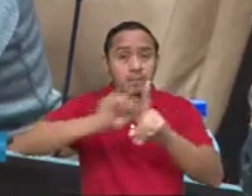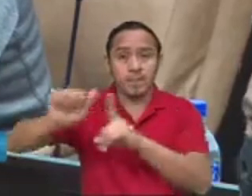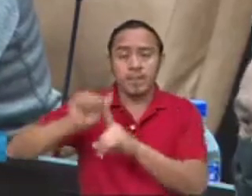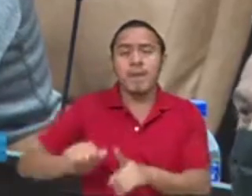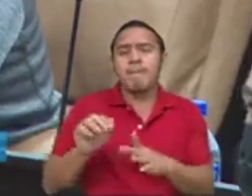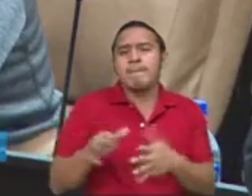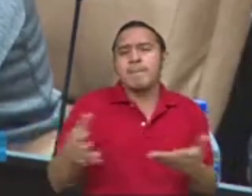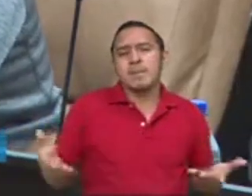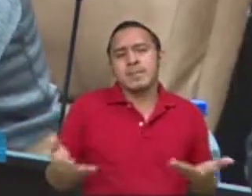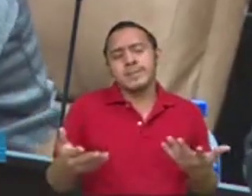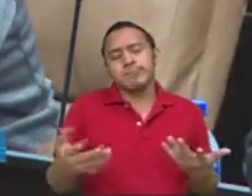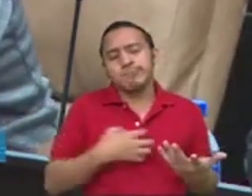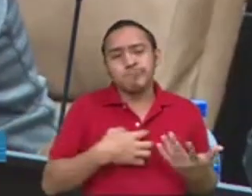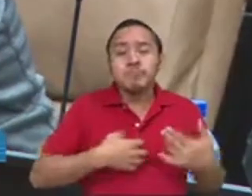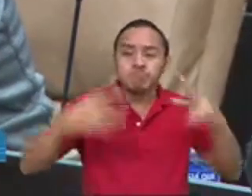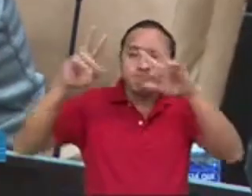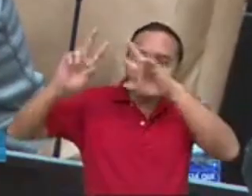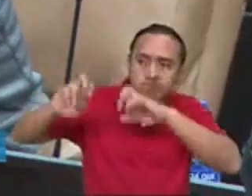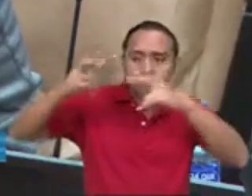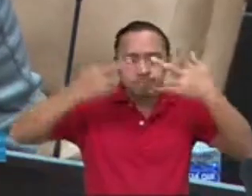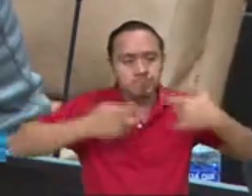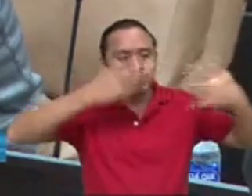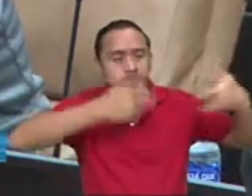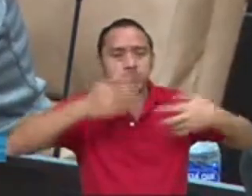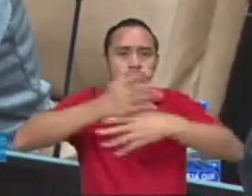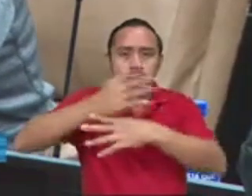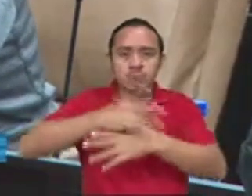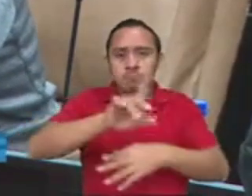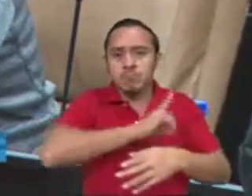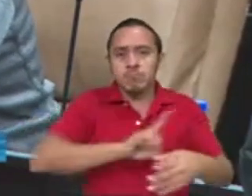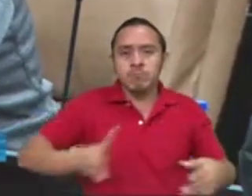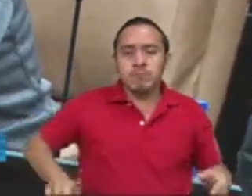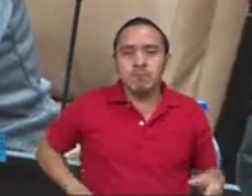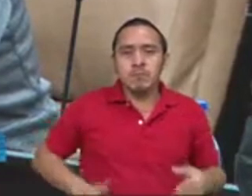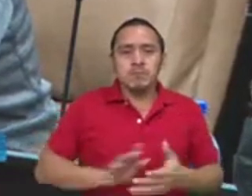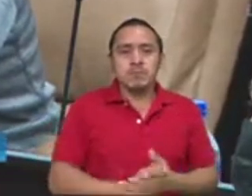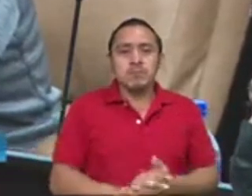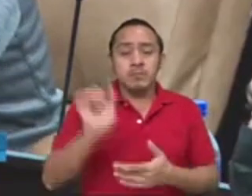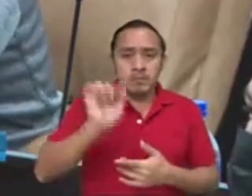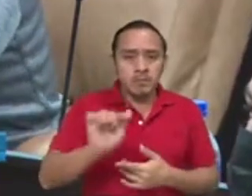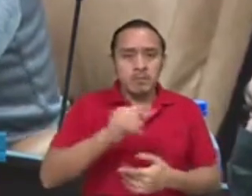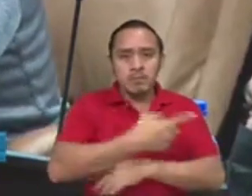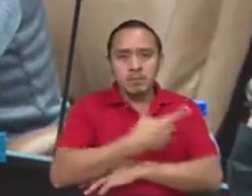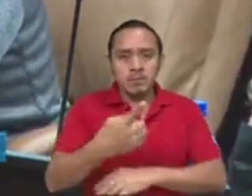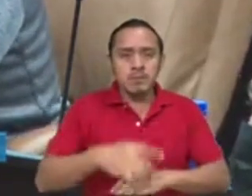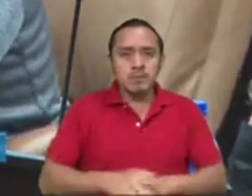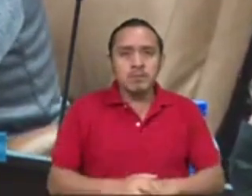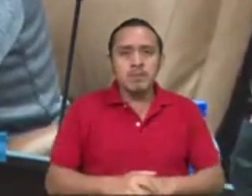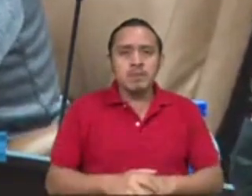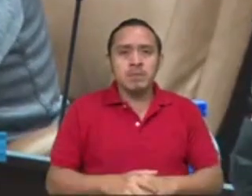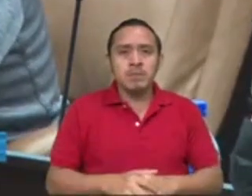para autoevaluarnos nosotros como legisladores. Y en esta evaluación